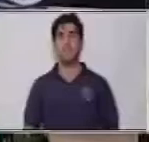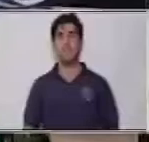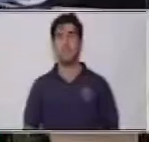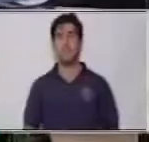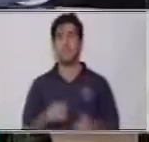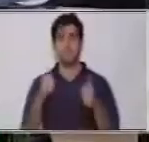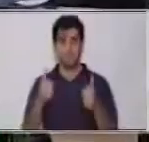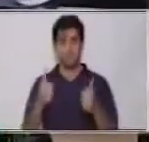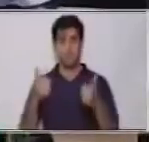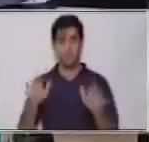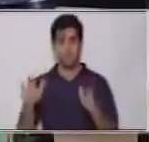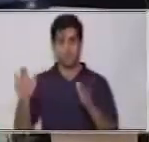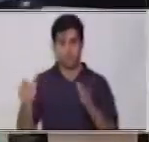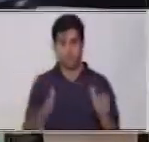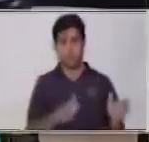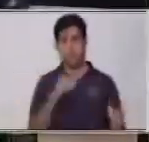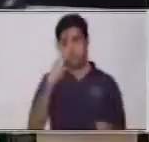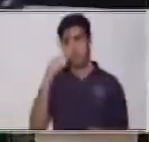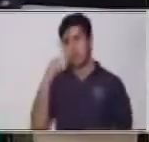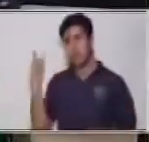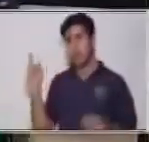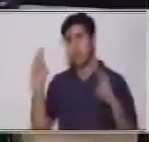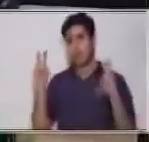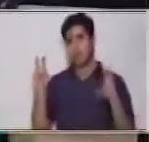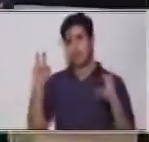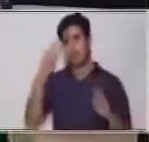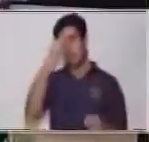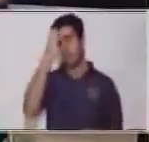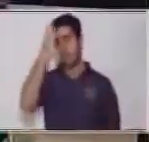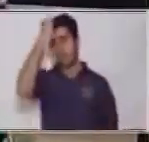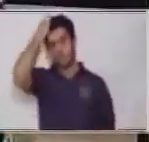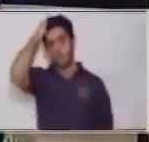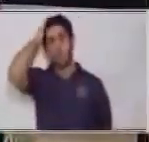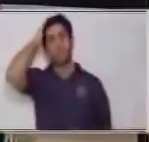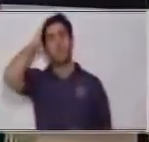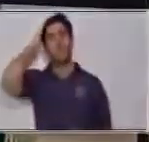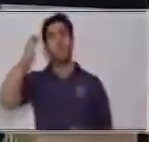Vamos a dar inicio con el desarrollo del tema. Iniciaremos